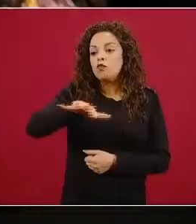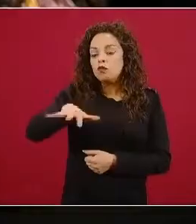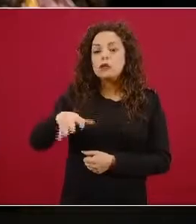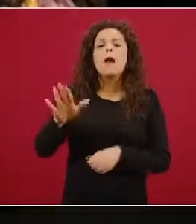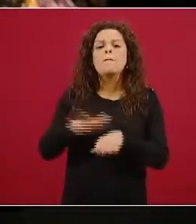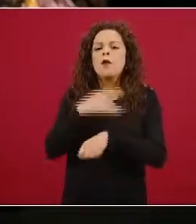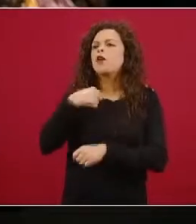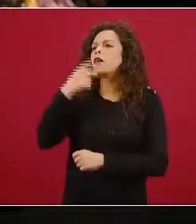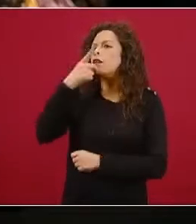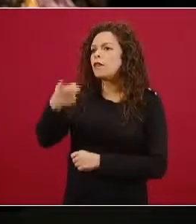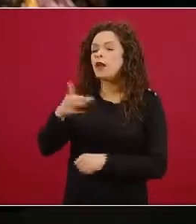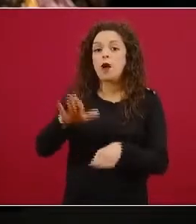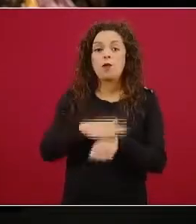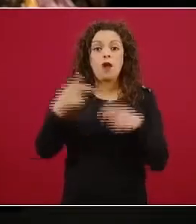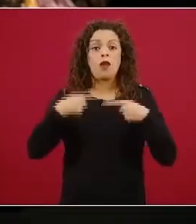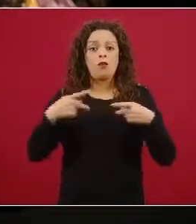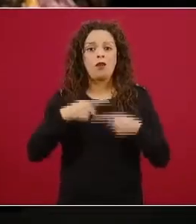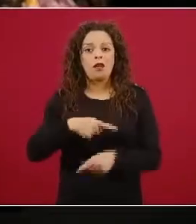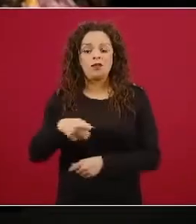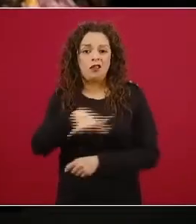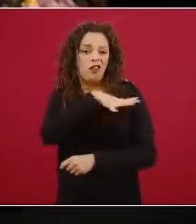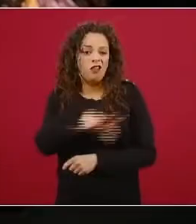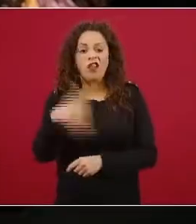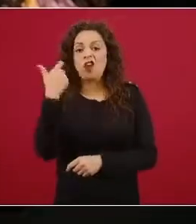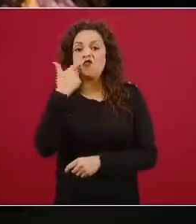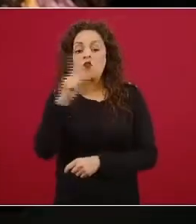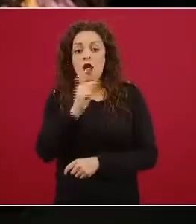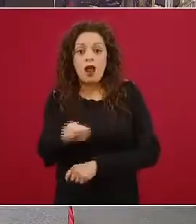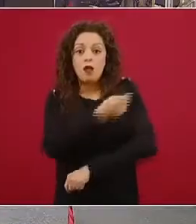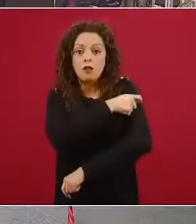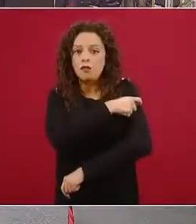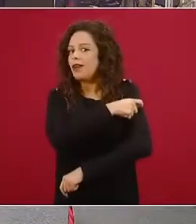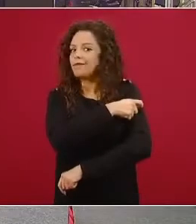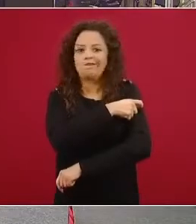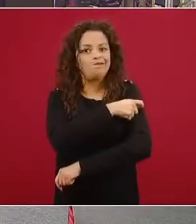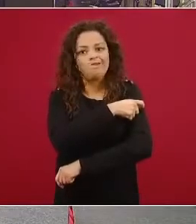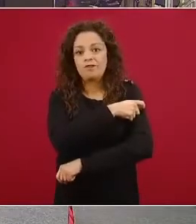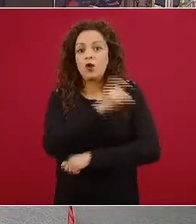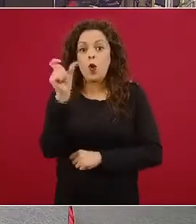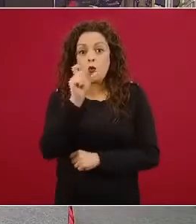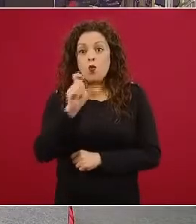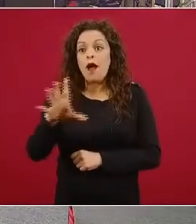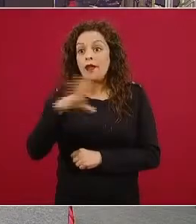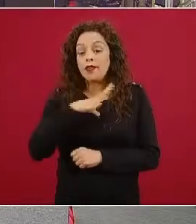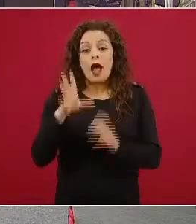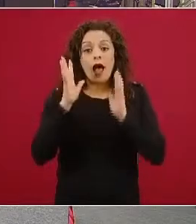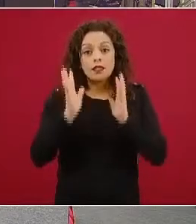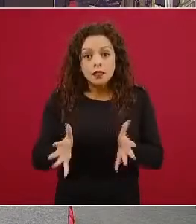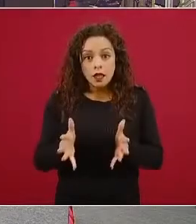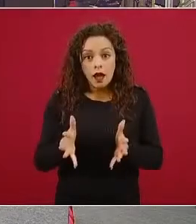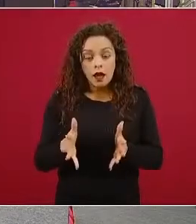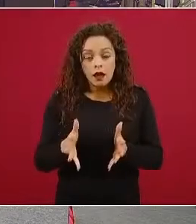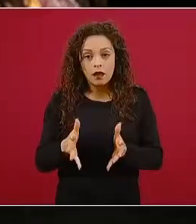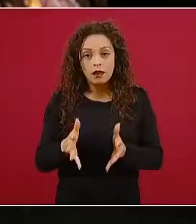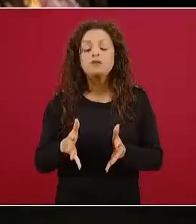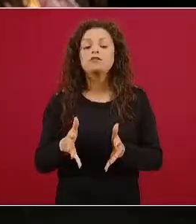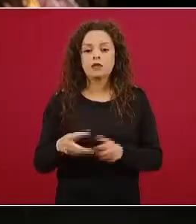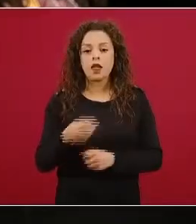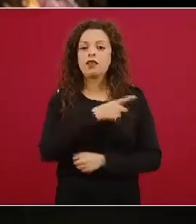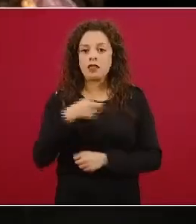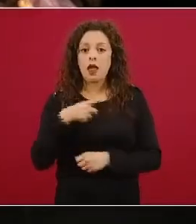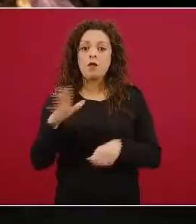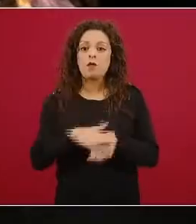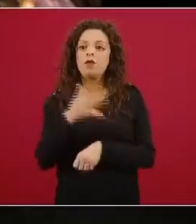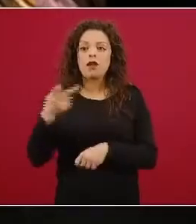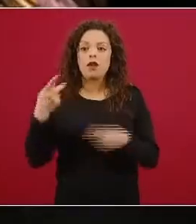gente no desista de vacunarse cuando llegue el momento o cuando esté en tiempo y forma de vacunarse, porque siempre la gente como que tiene un poco de temor